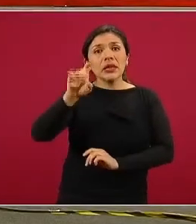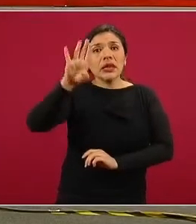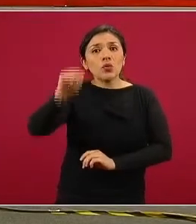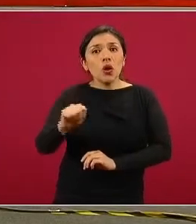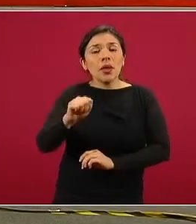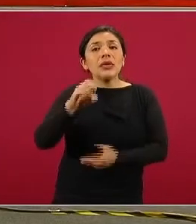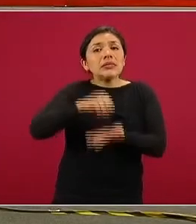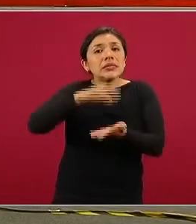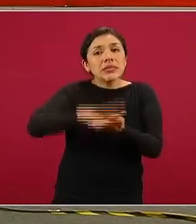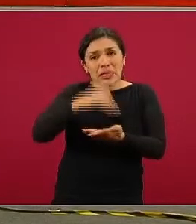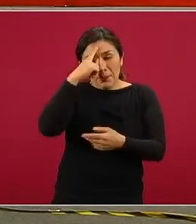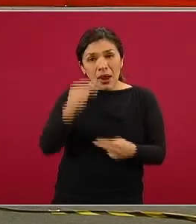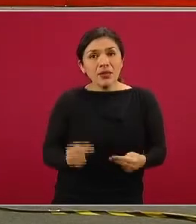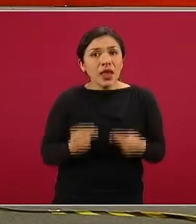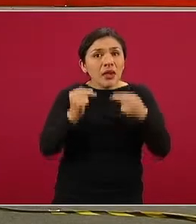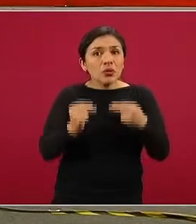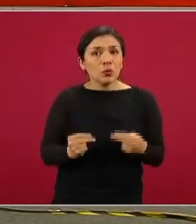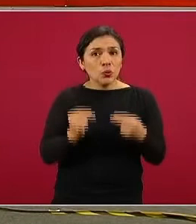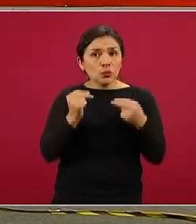27,539 citas de negocio,